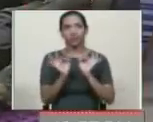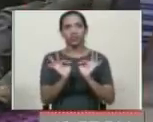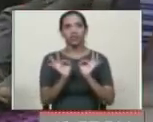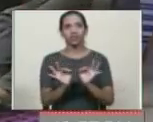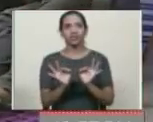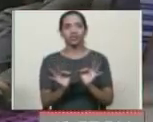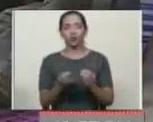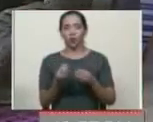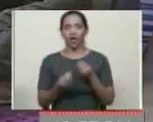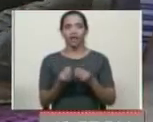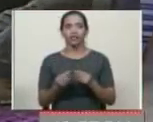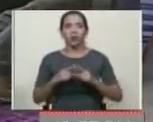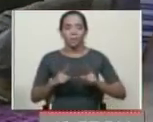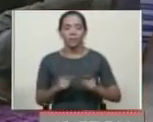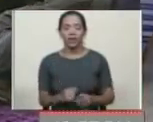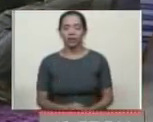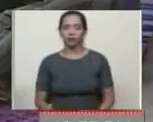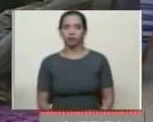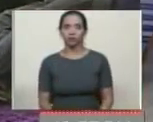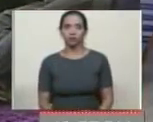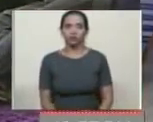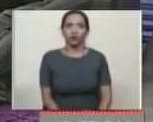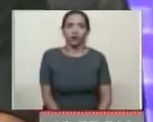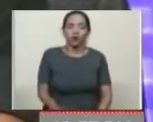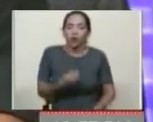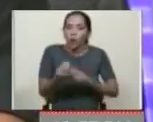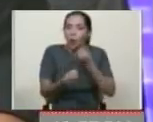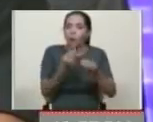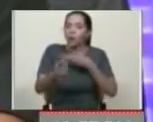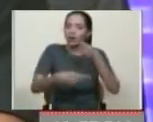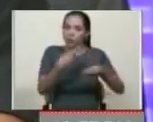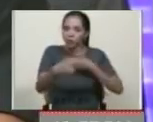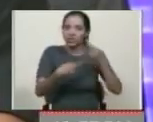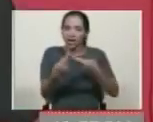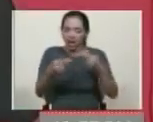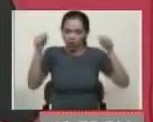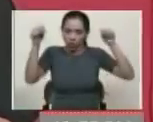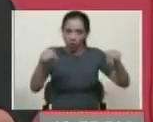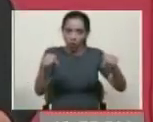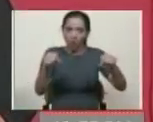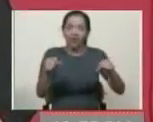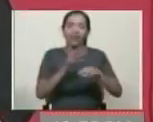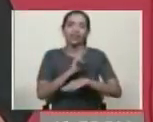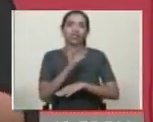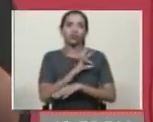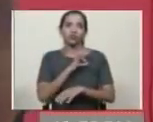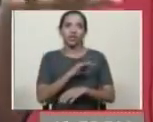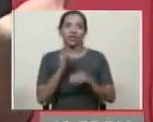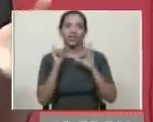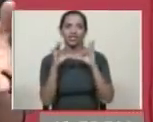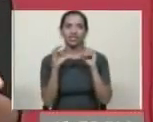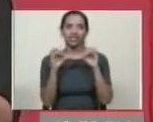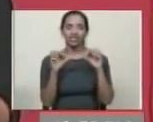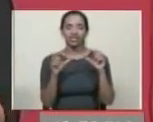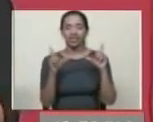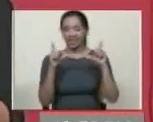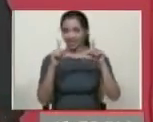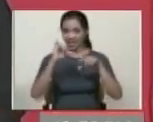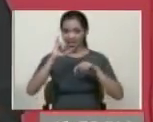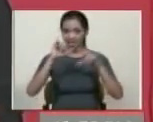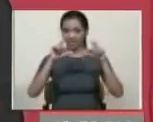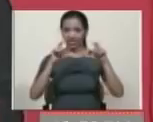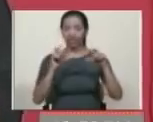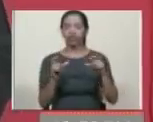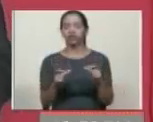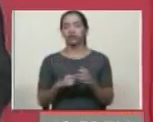hace. Pero como revolucionarios, actualmente en redes sociales, en Instagram, el 95%, por no decir mucho